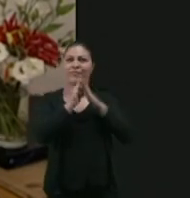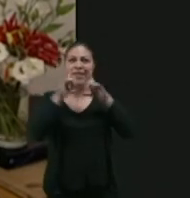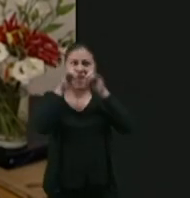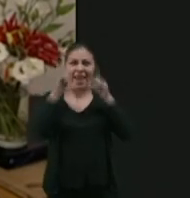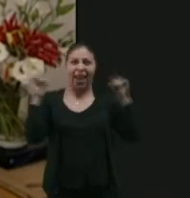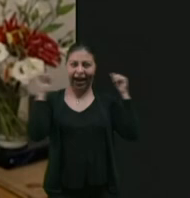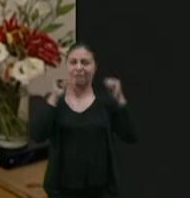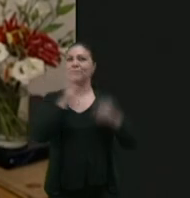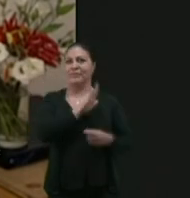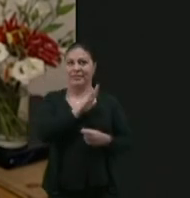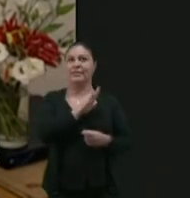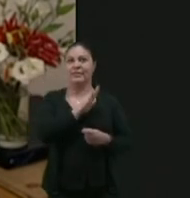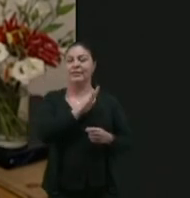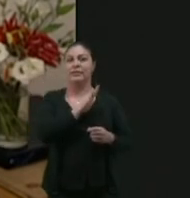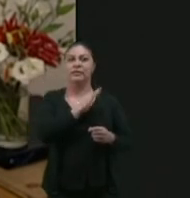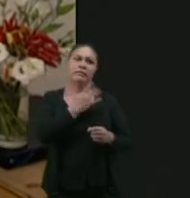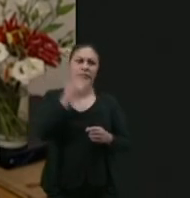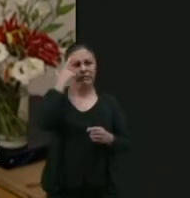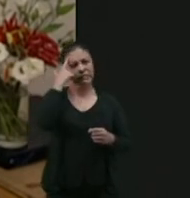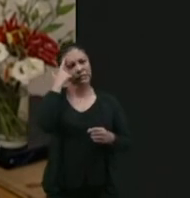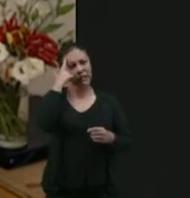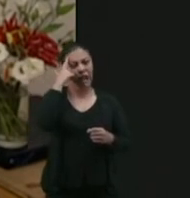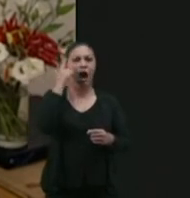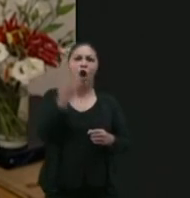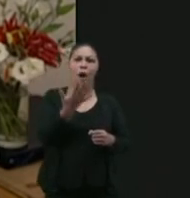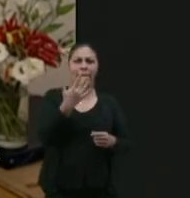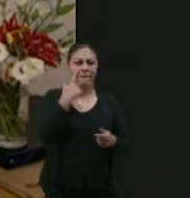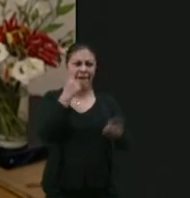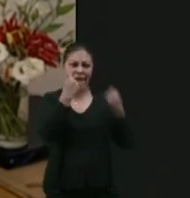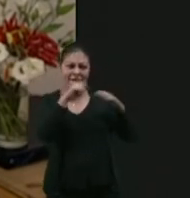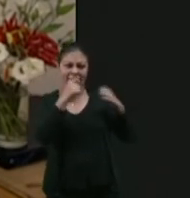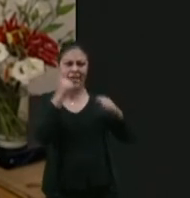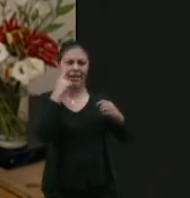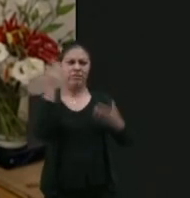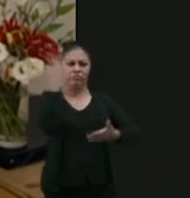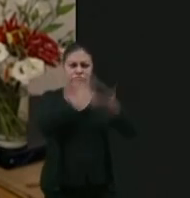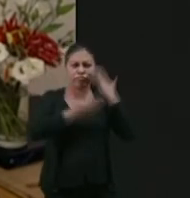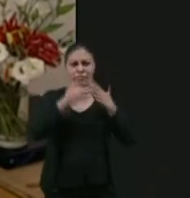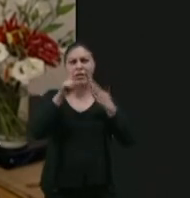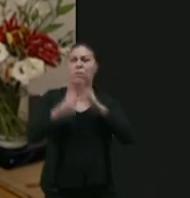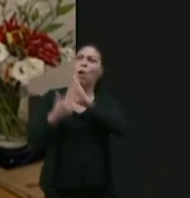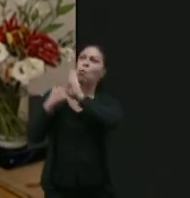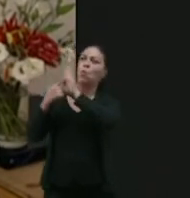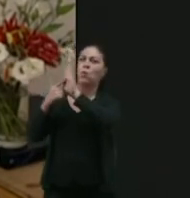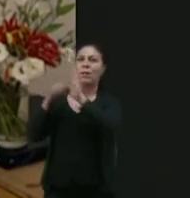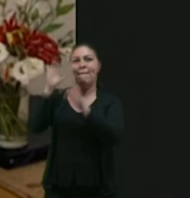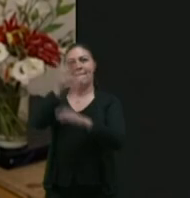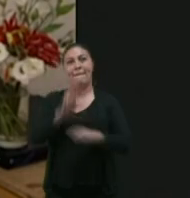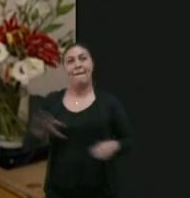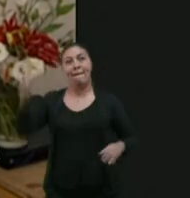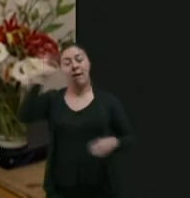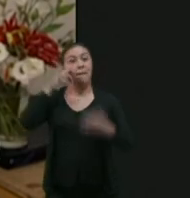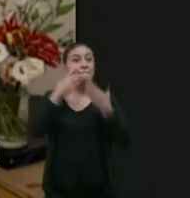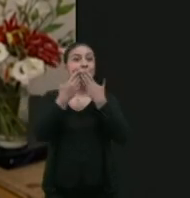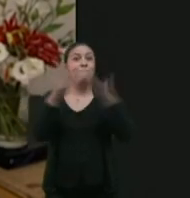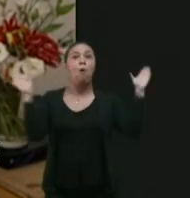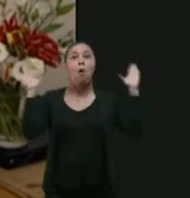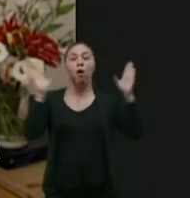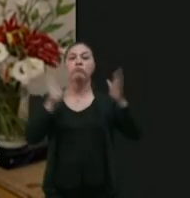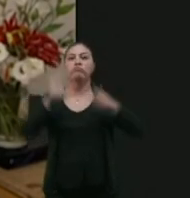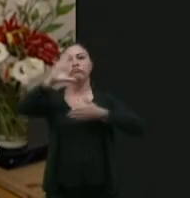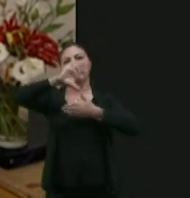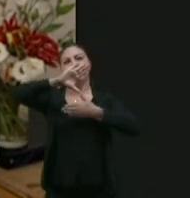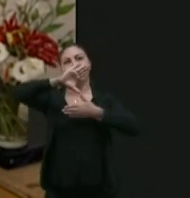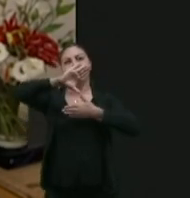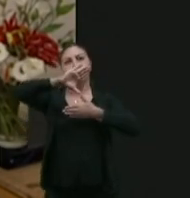aumentando, saliendo de la parte de deliveries y haciendo startups en otras partes del mundo. Y se volvieron muy exitosos en América Latina. Pero para